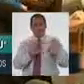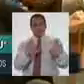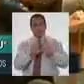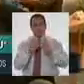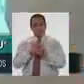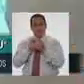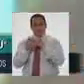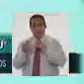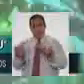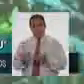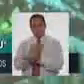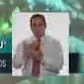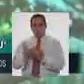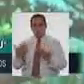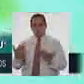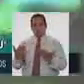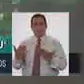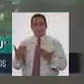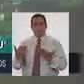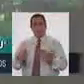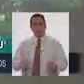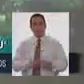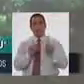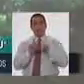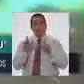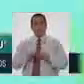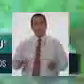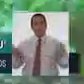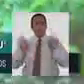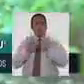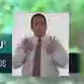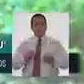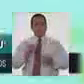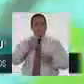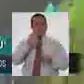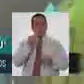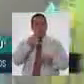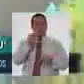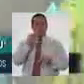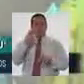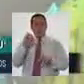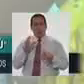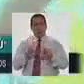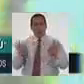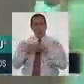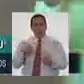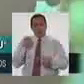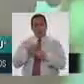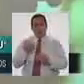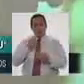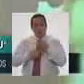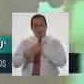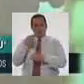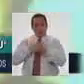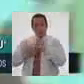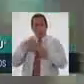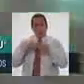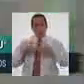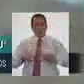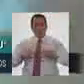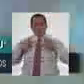más allá. Otro indicador favorable de que el cacao puede conquistar cada vez más mercados es el incremento de